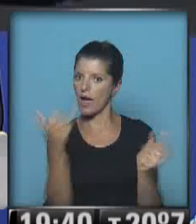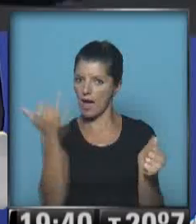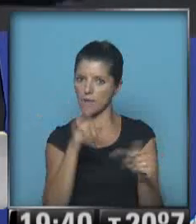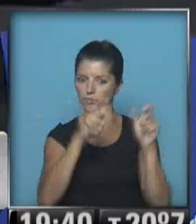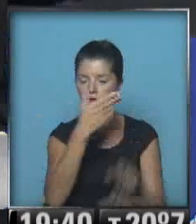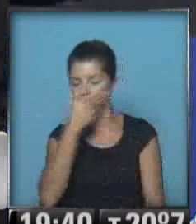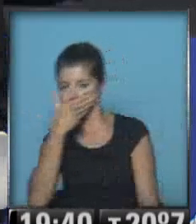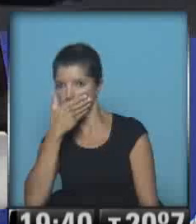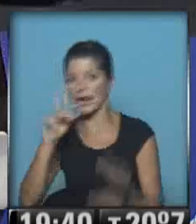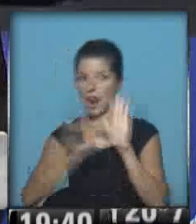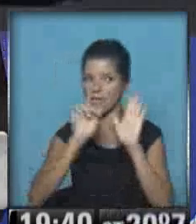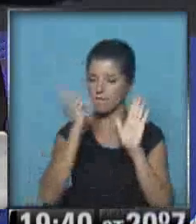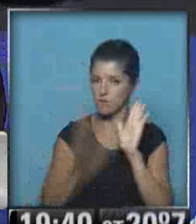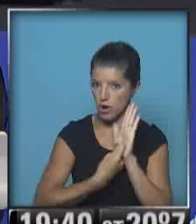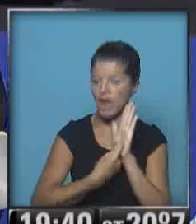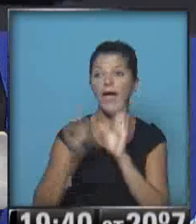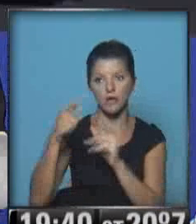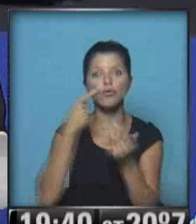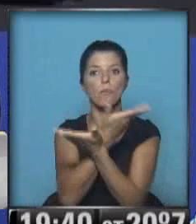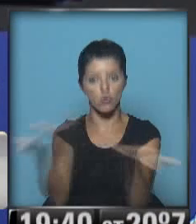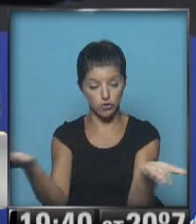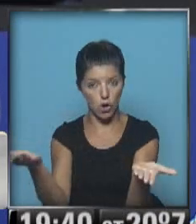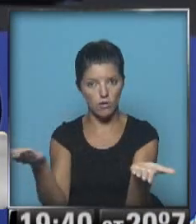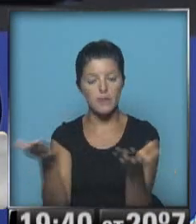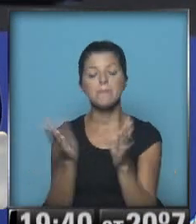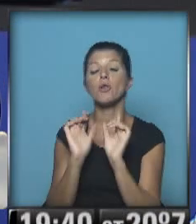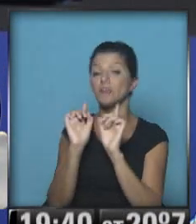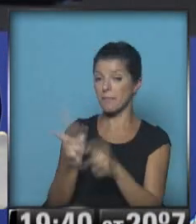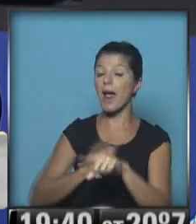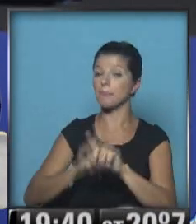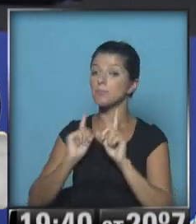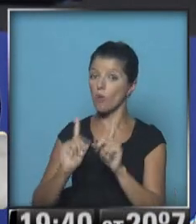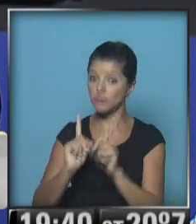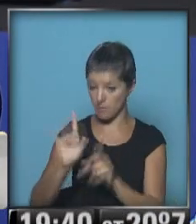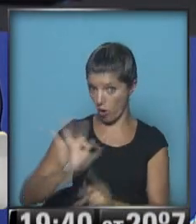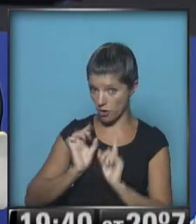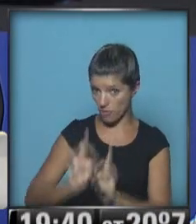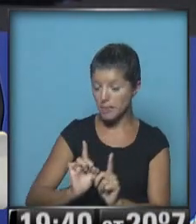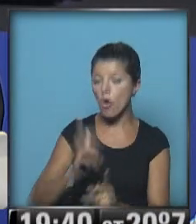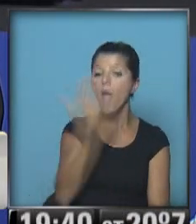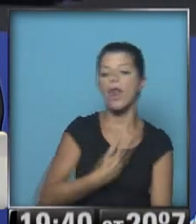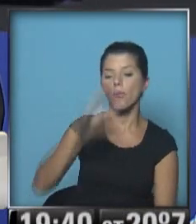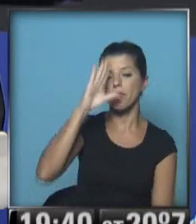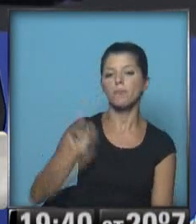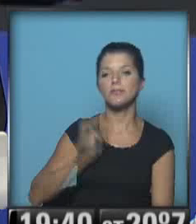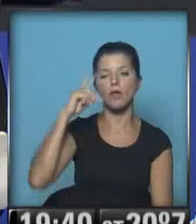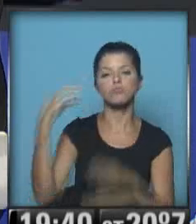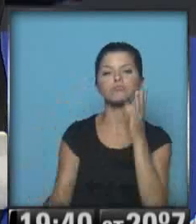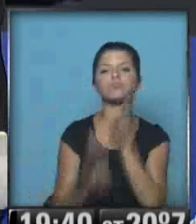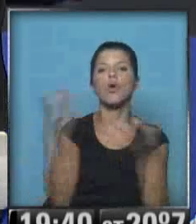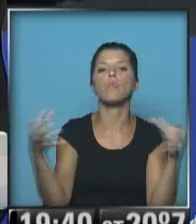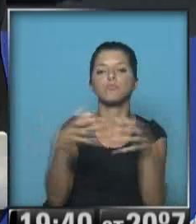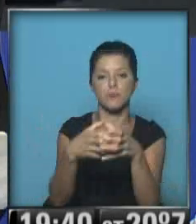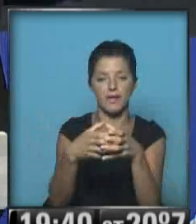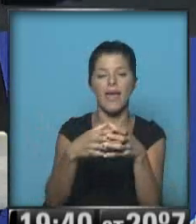secuestrada ilegalmente amnista mostró testimonios Lo cierto es que también en ese año La dictadura crea un organismo de prensa una dirección